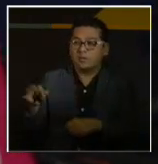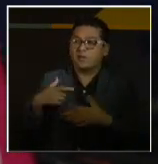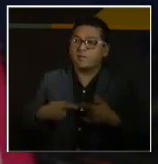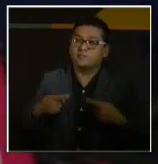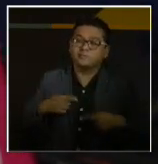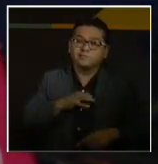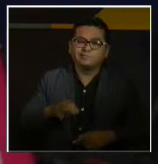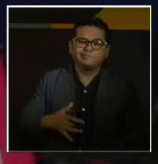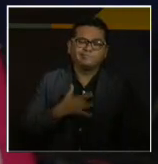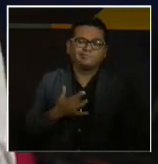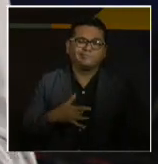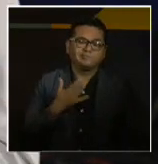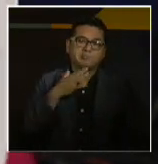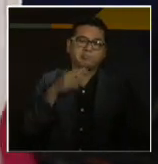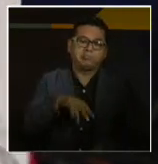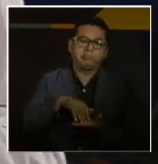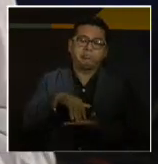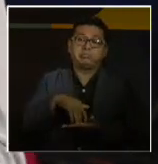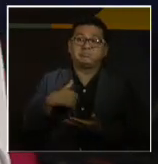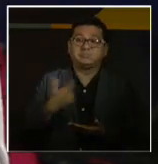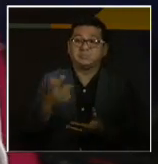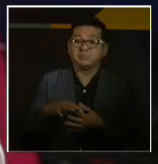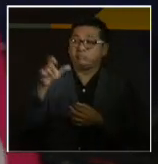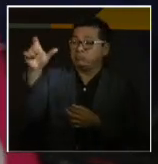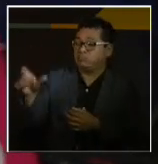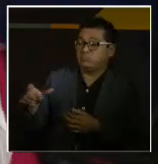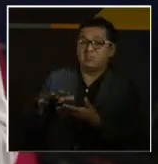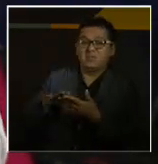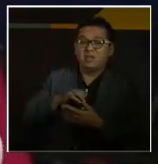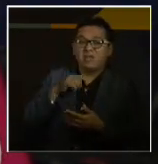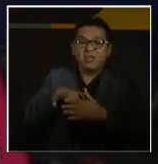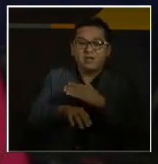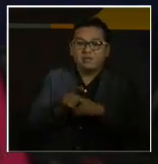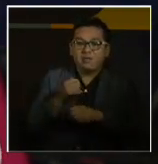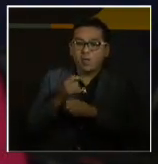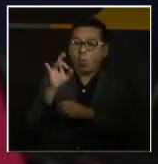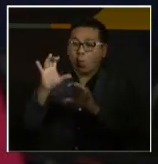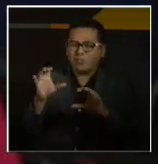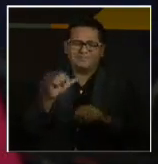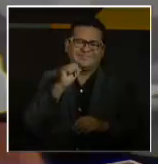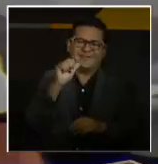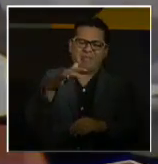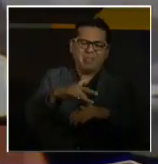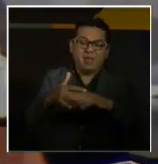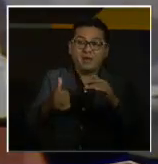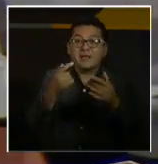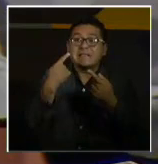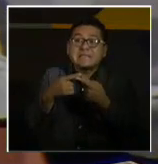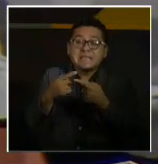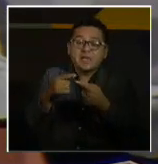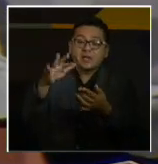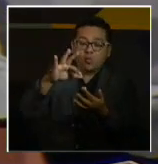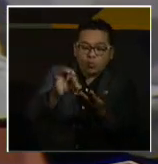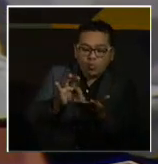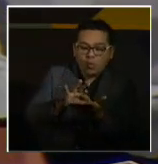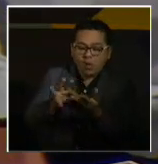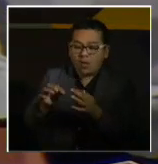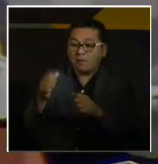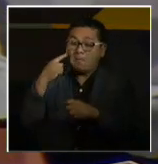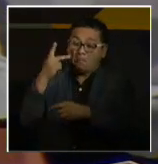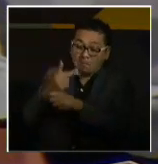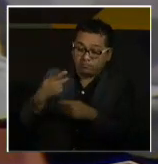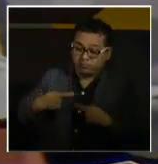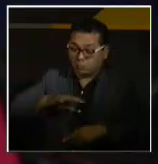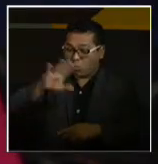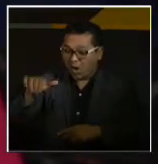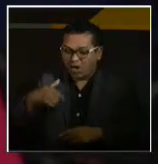donde el ciudadano se siente impotente porque la escena del crimen no fue debidamente cuidada. quien debió de tomar las huellas, quien debió de estar pendiente